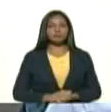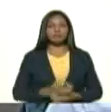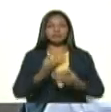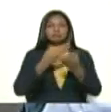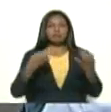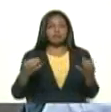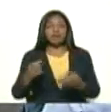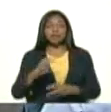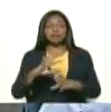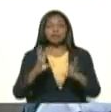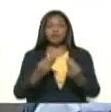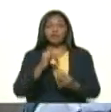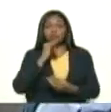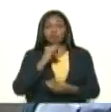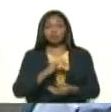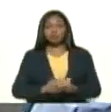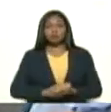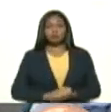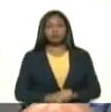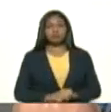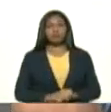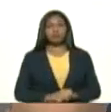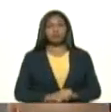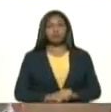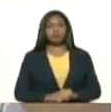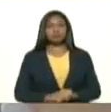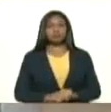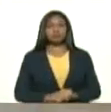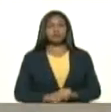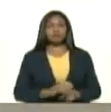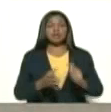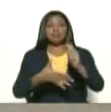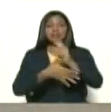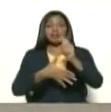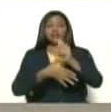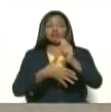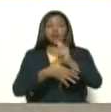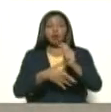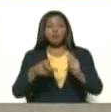Excelente reportaje de Madeleine, de Telesur, Madeleine García.